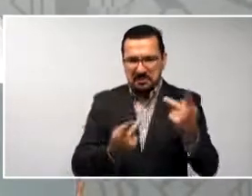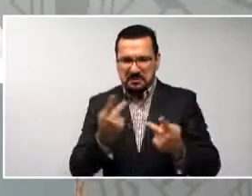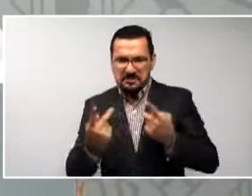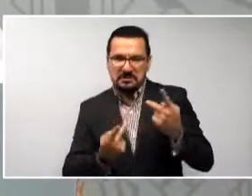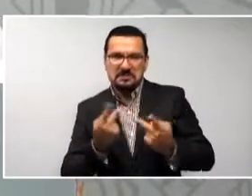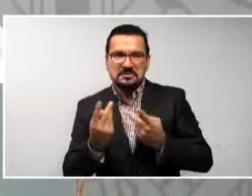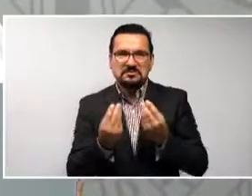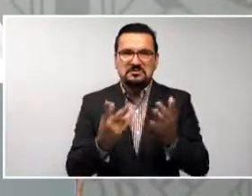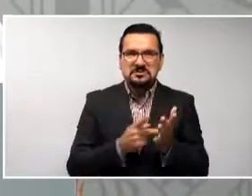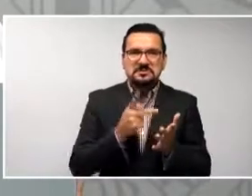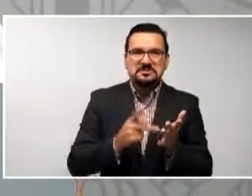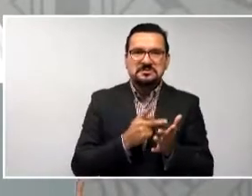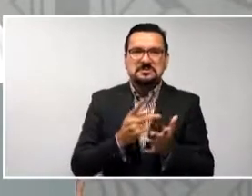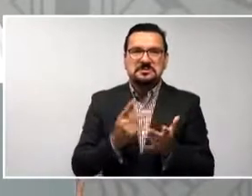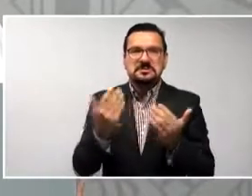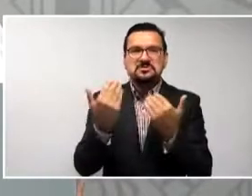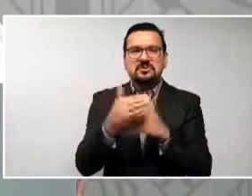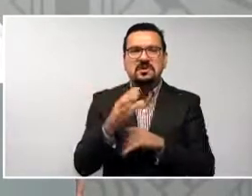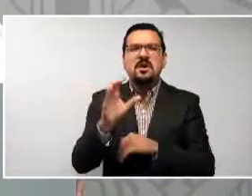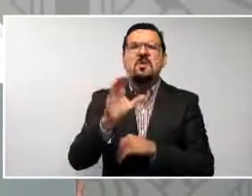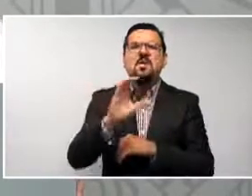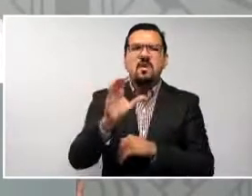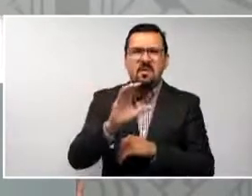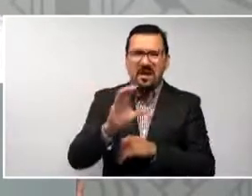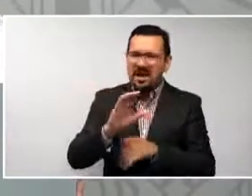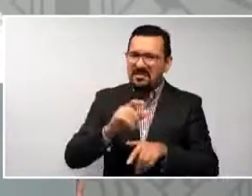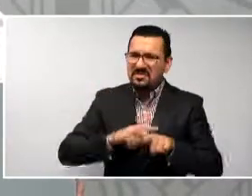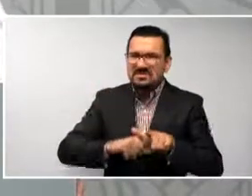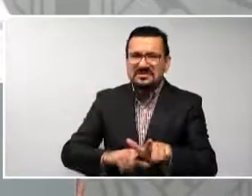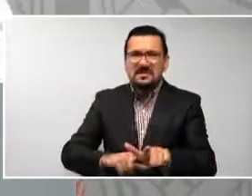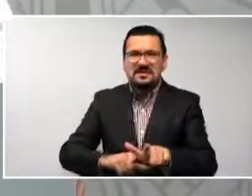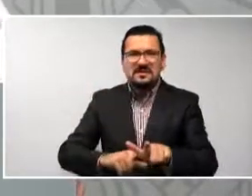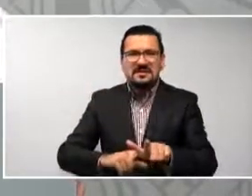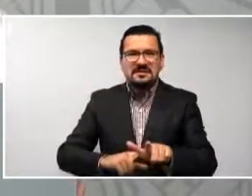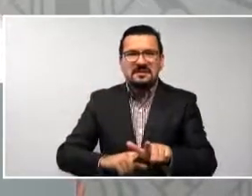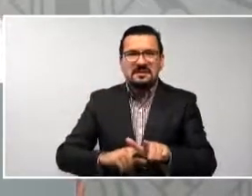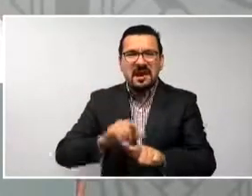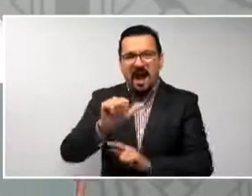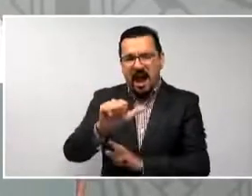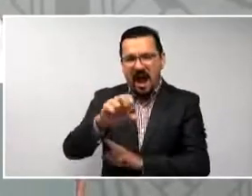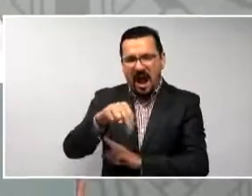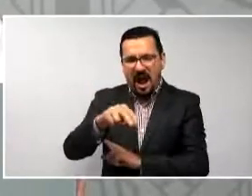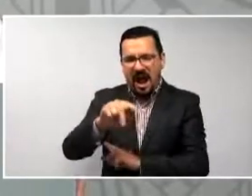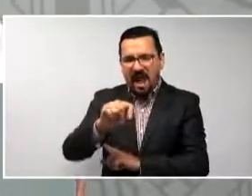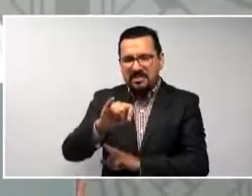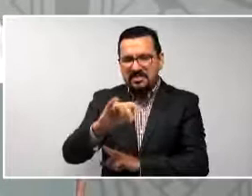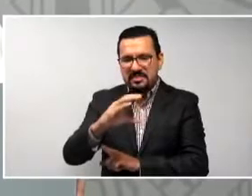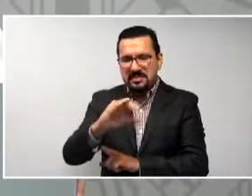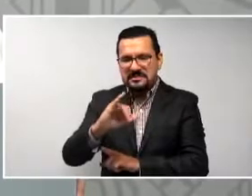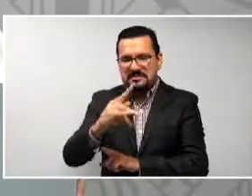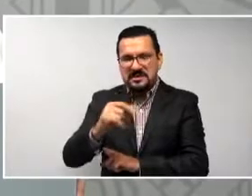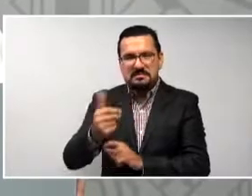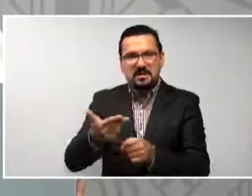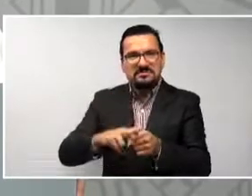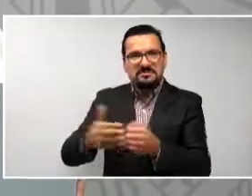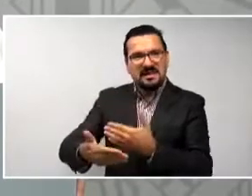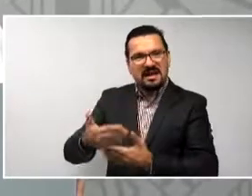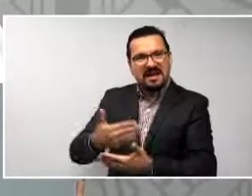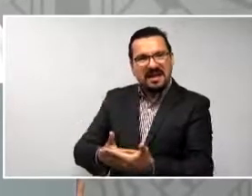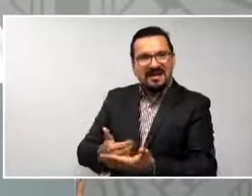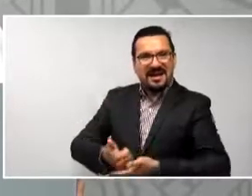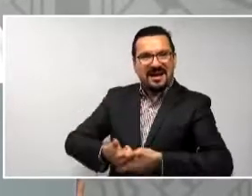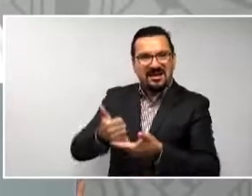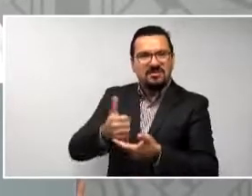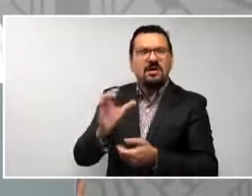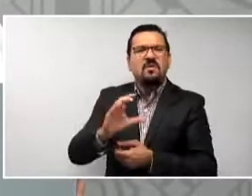hecho y hasta cuándo va a durar el programa anticipo déjame decirte que